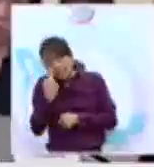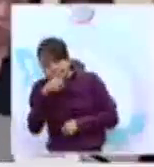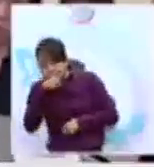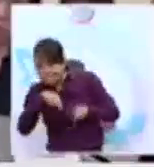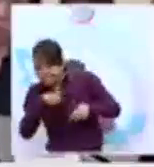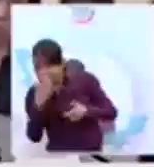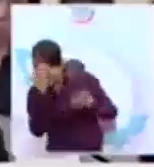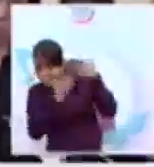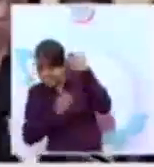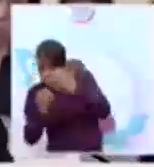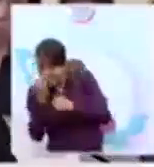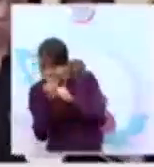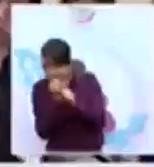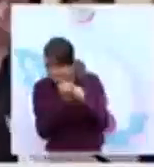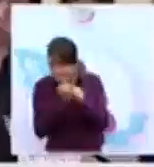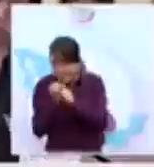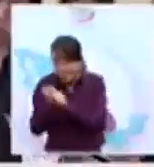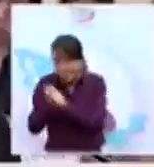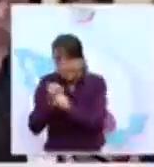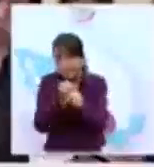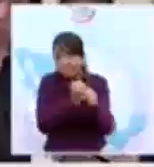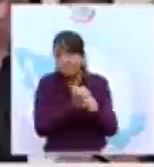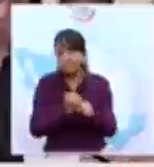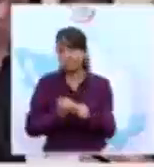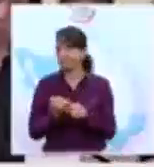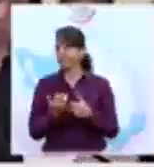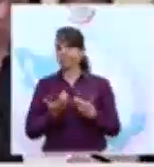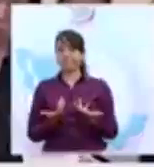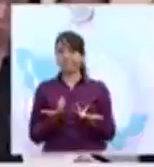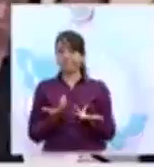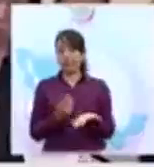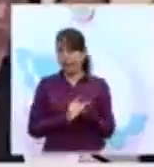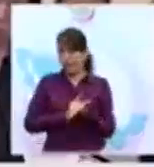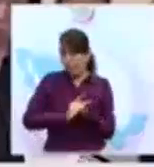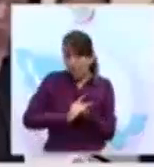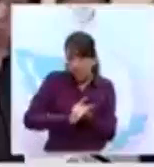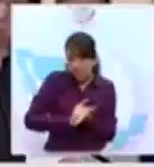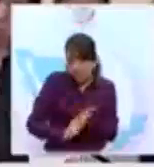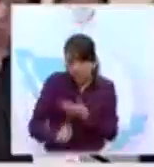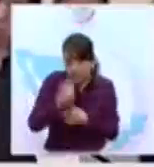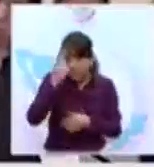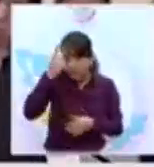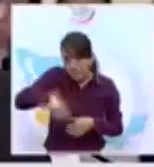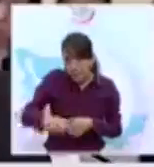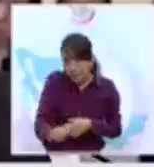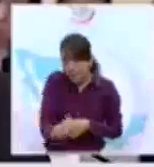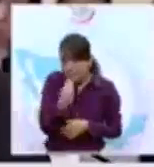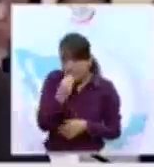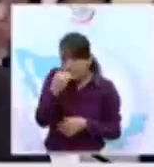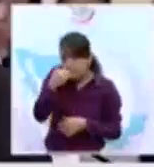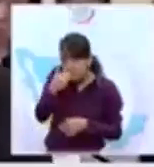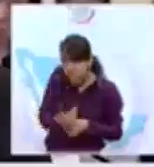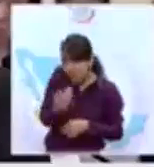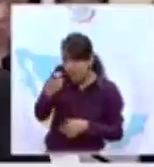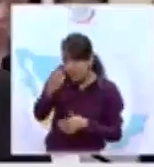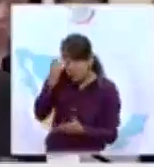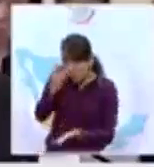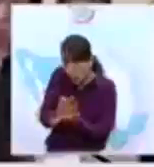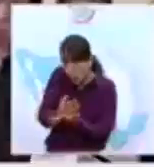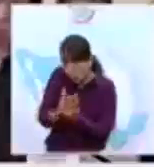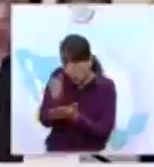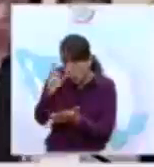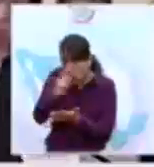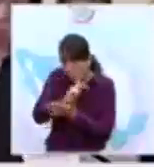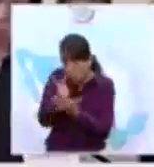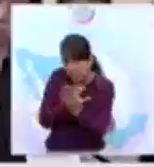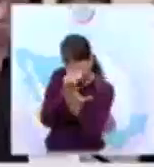que es el medidor del derecho del acceso efectivo a la alimentación, ¿no? Entonces, yo creo que si seguimos en